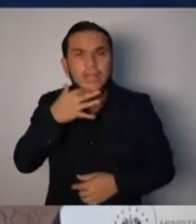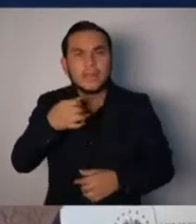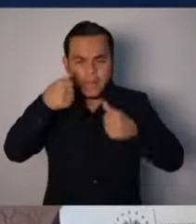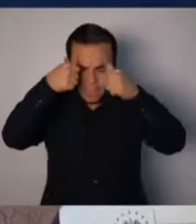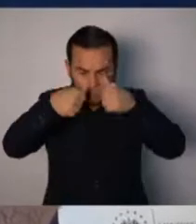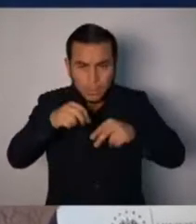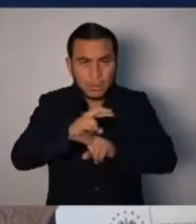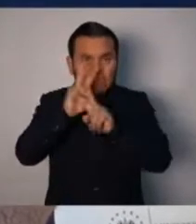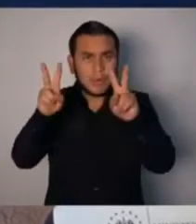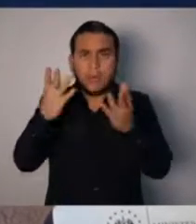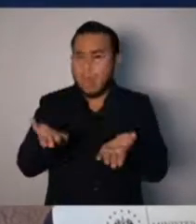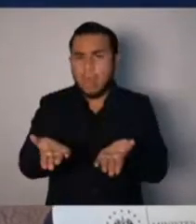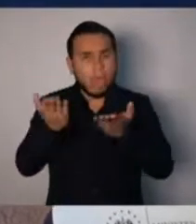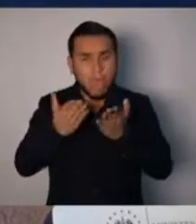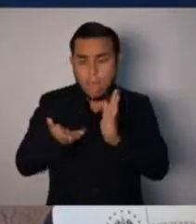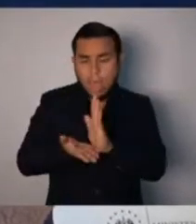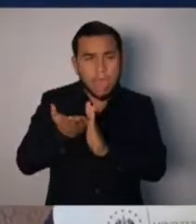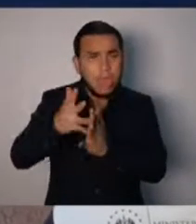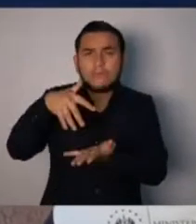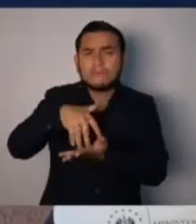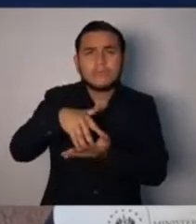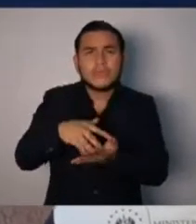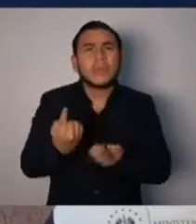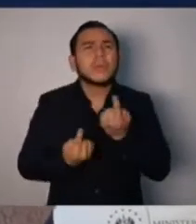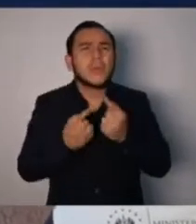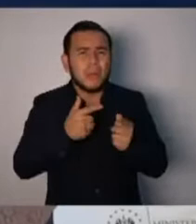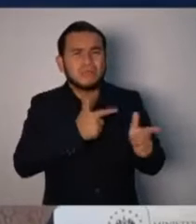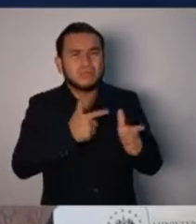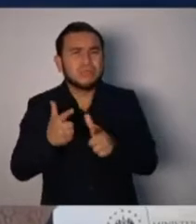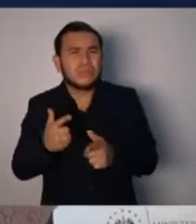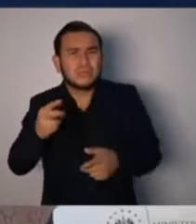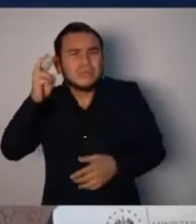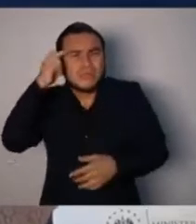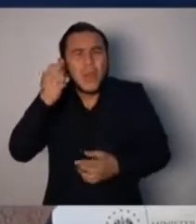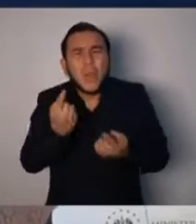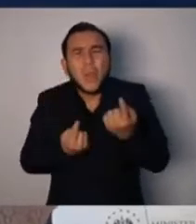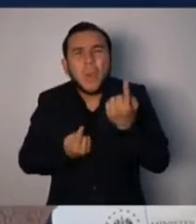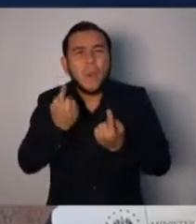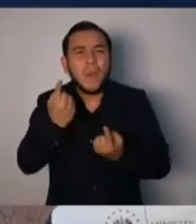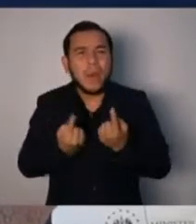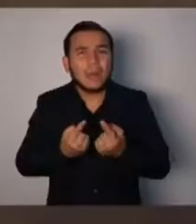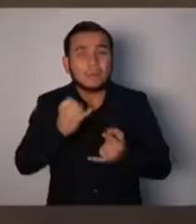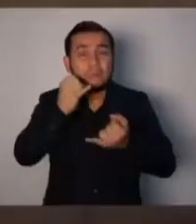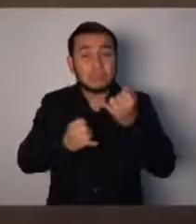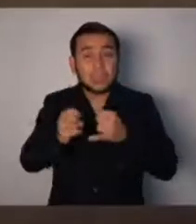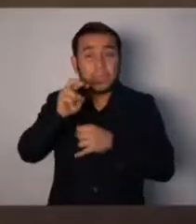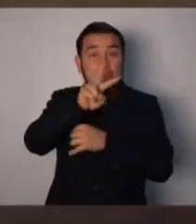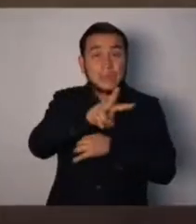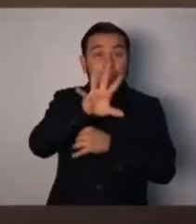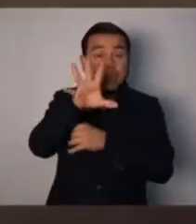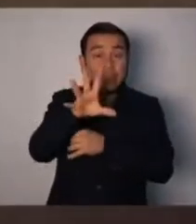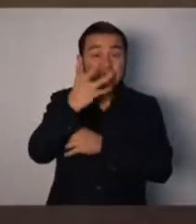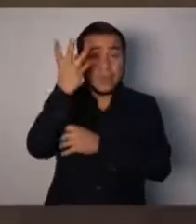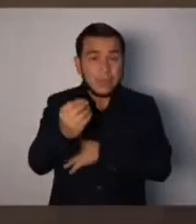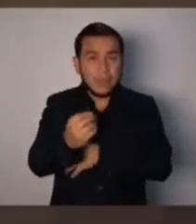traerá ningún beneficio para el pueblo al que se acabó la guerra cualquier red no sé cuál guerra se acabó 25 homicidios diarios habían